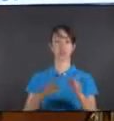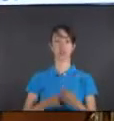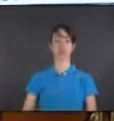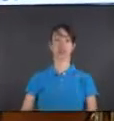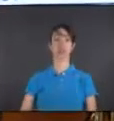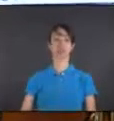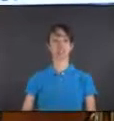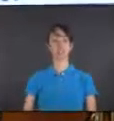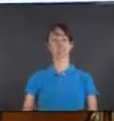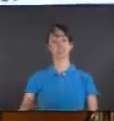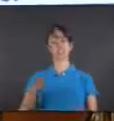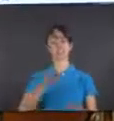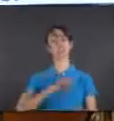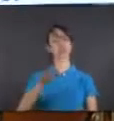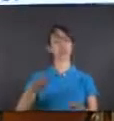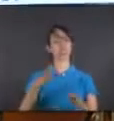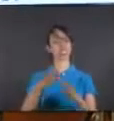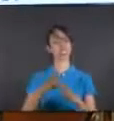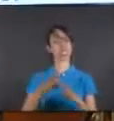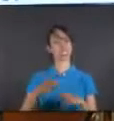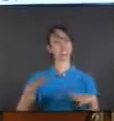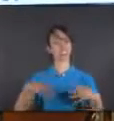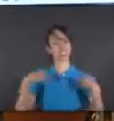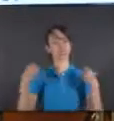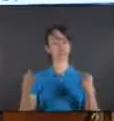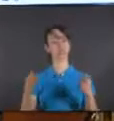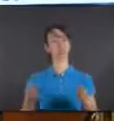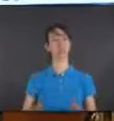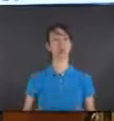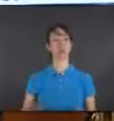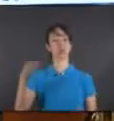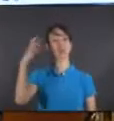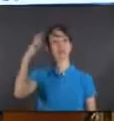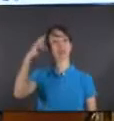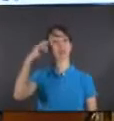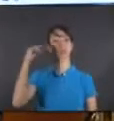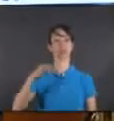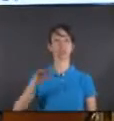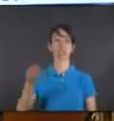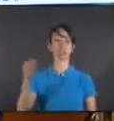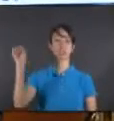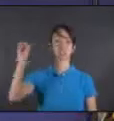déjeme, yo me recuerdo cuando mi papá se graduó de perito contador.